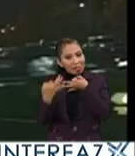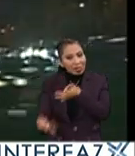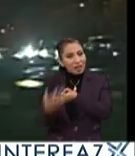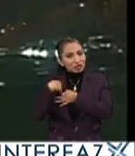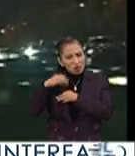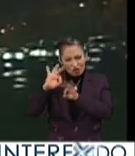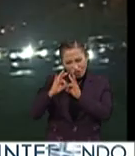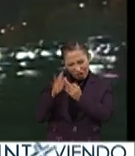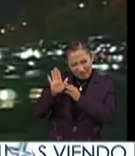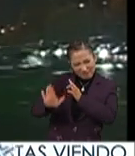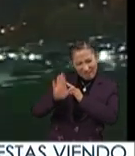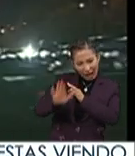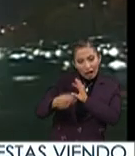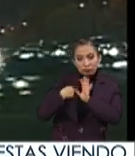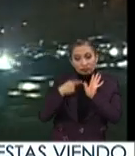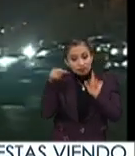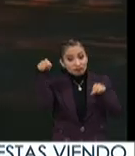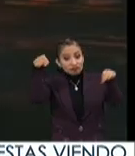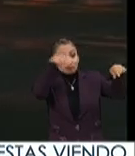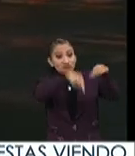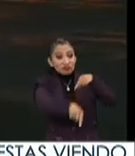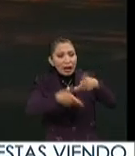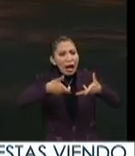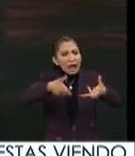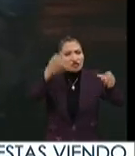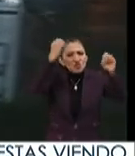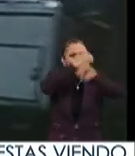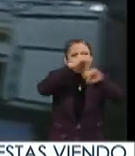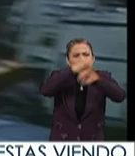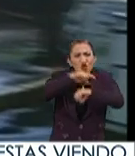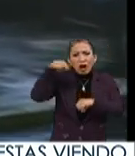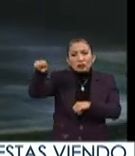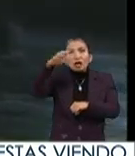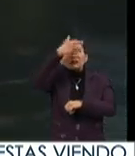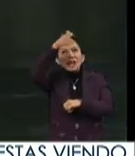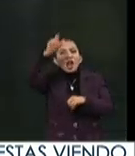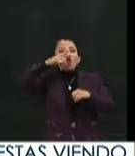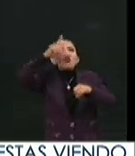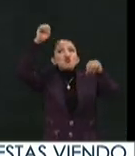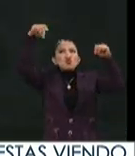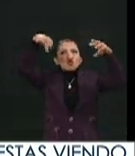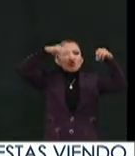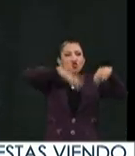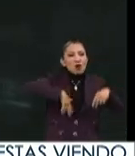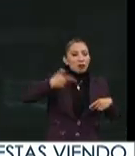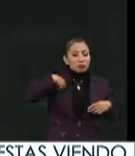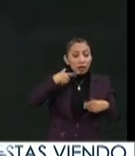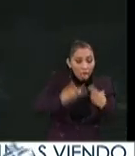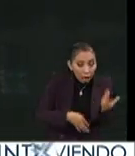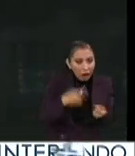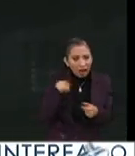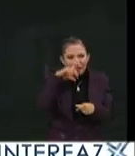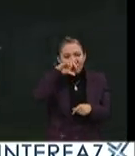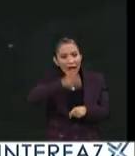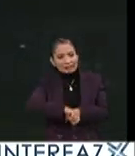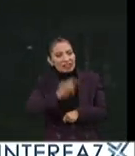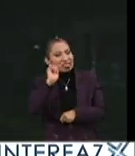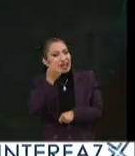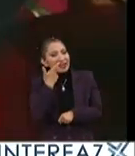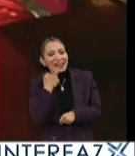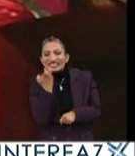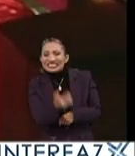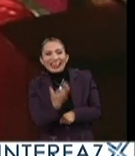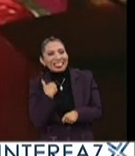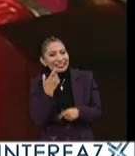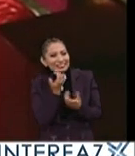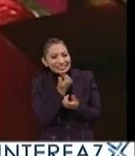era su formato. Los señalamientos, las calles oscuras, el cielo iluminado, los tropiezos y las fallas técnicas hicieron